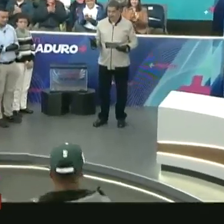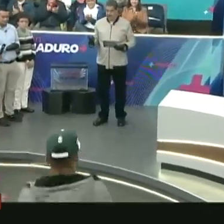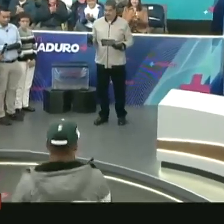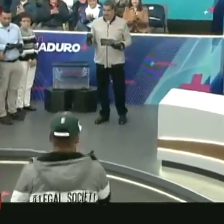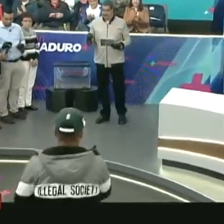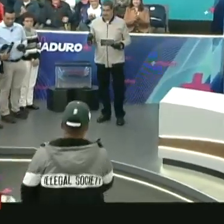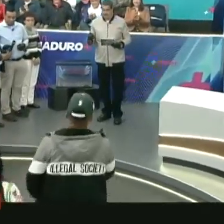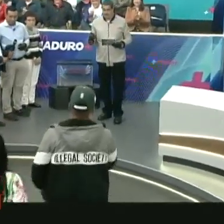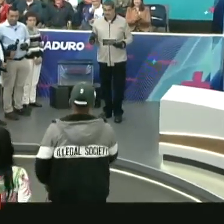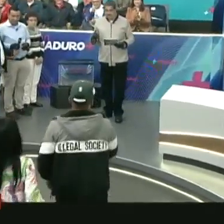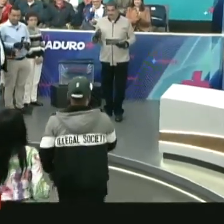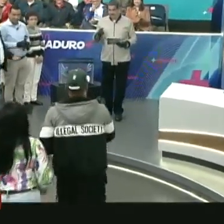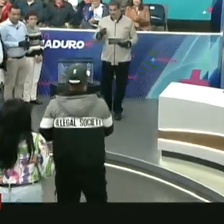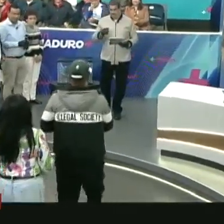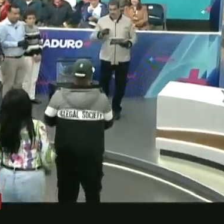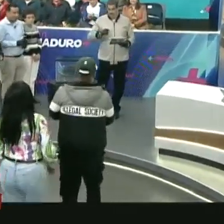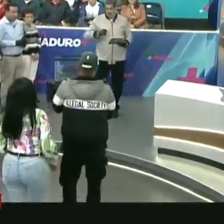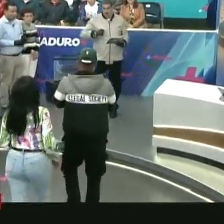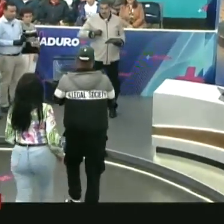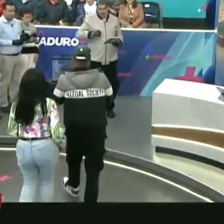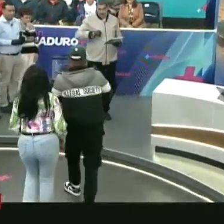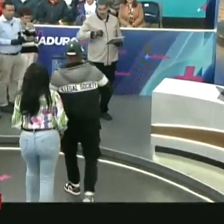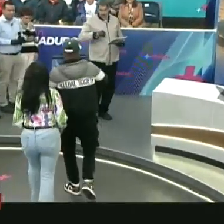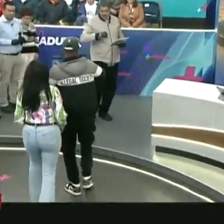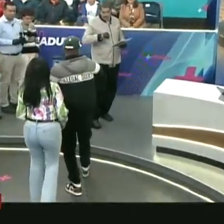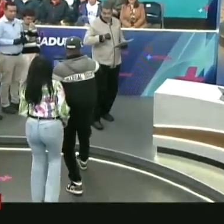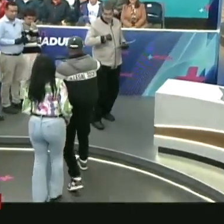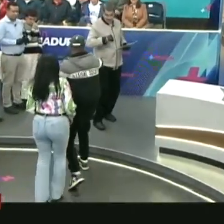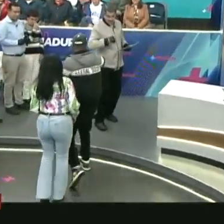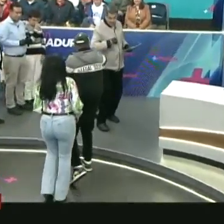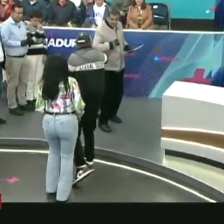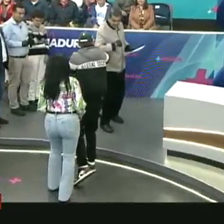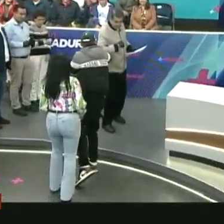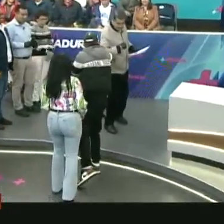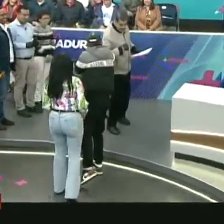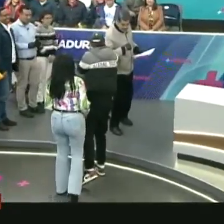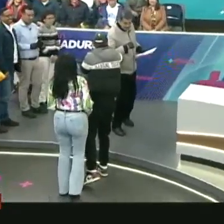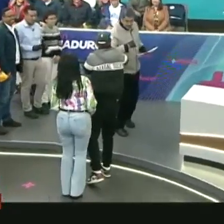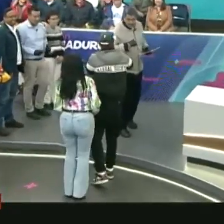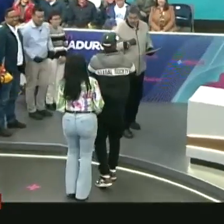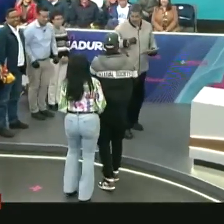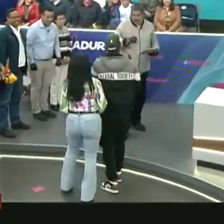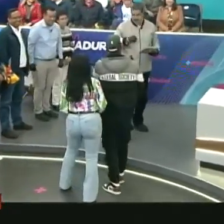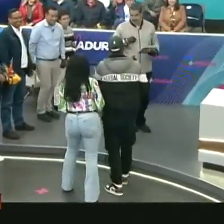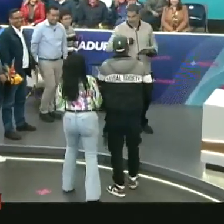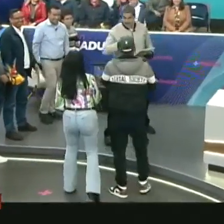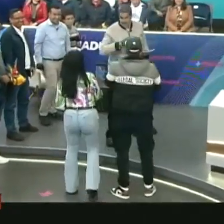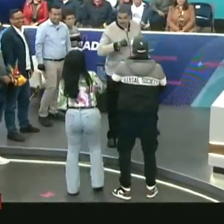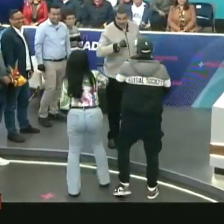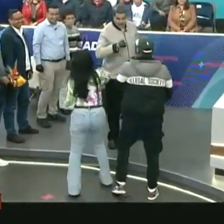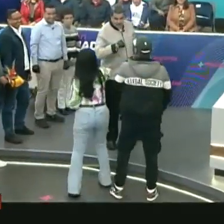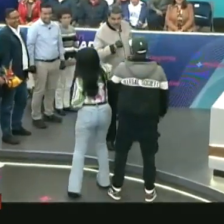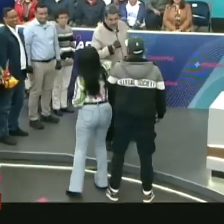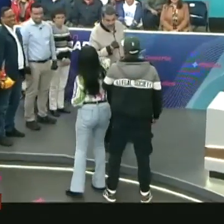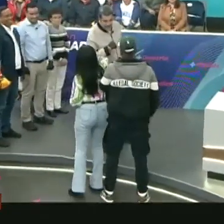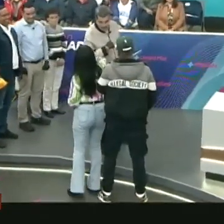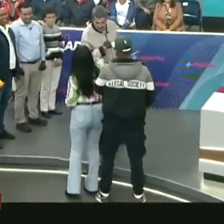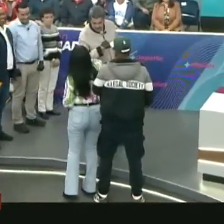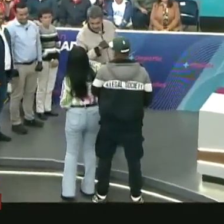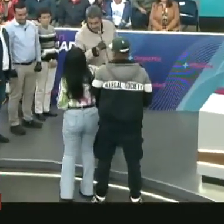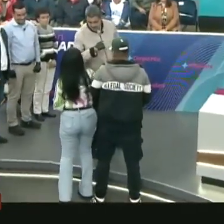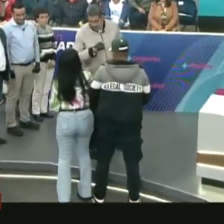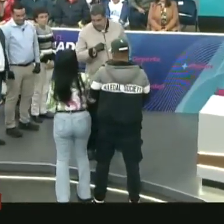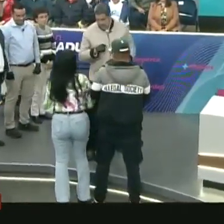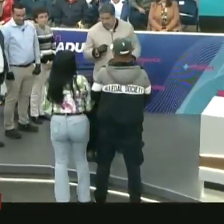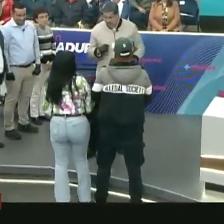mira, vamos a saludarnos con el codo porque tengo aquí los guantes puestos. Emanuel. Un placer, presidente. Zuleima,